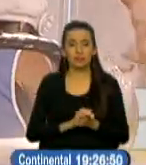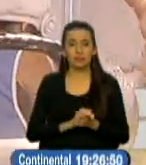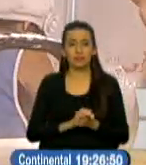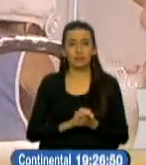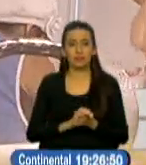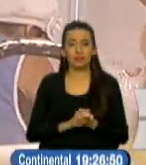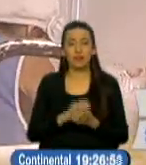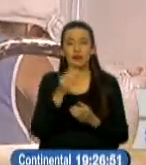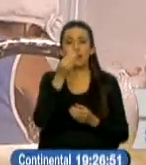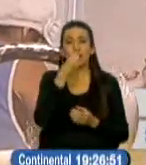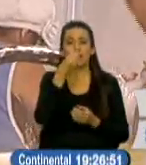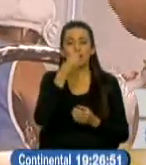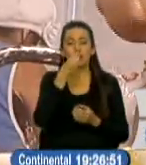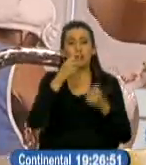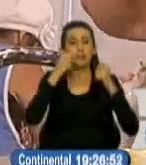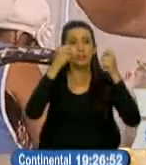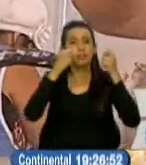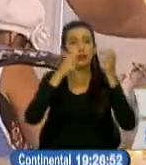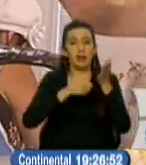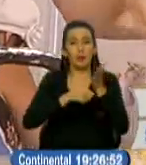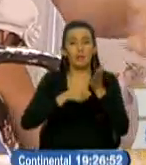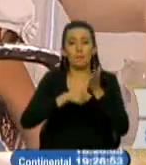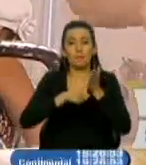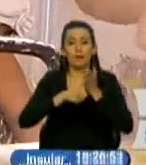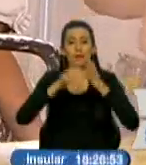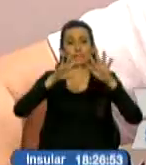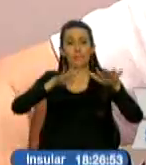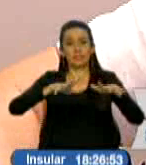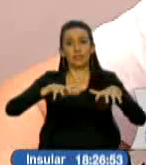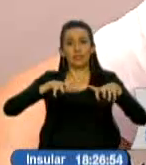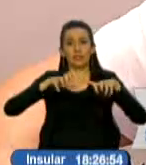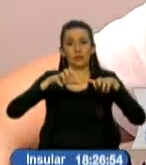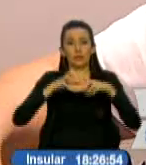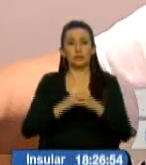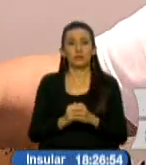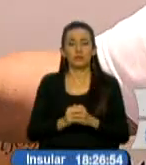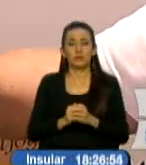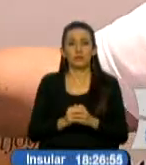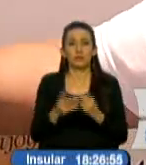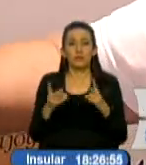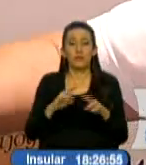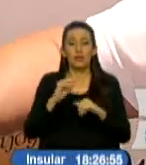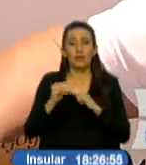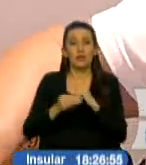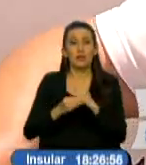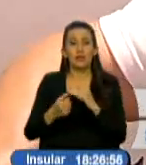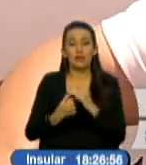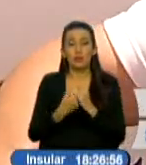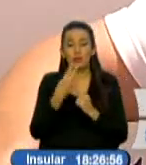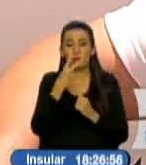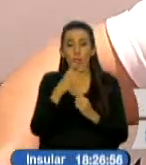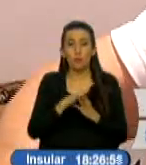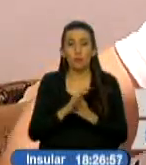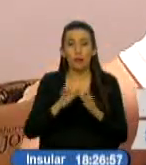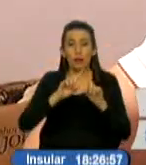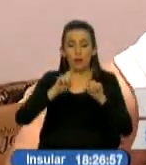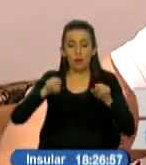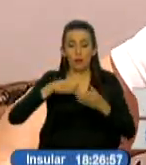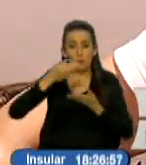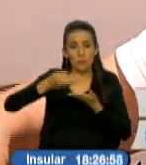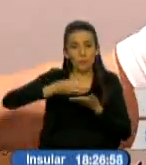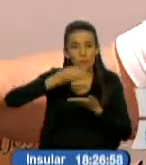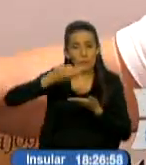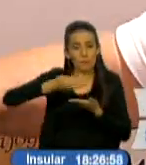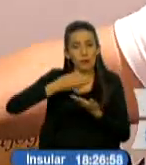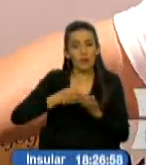ferias gastronómicas como la del Ministerio de Agricultura, se las puede degustar. $5 y puede disfrutar de un plato tradicional de la época. Un plato tradicional,